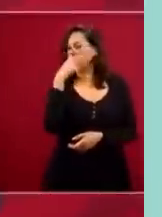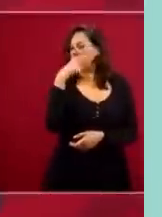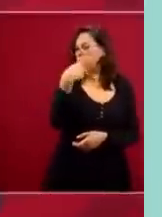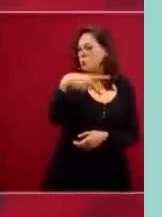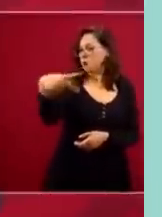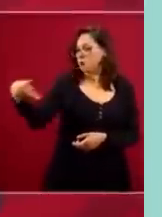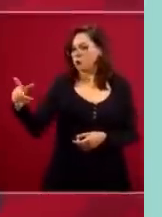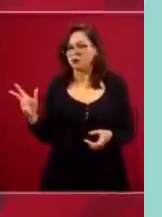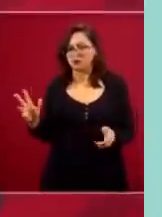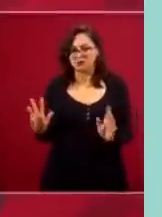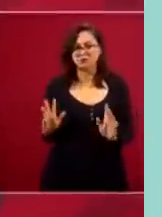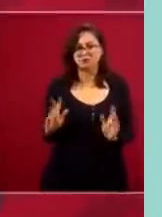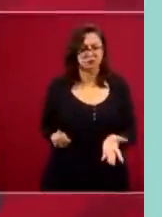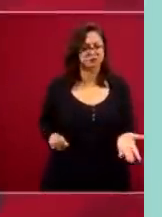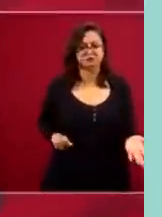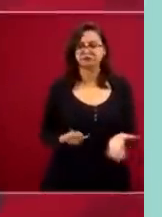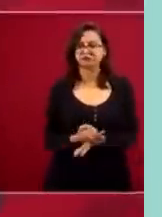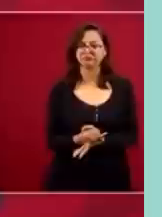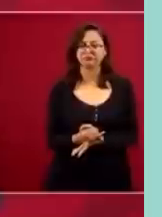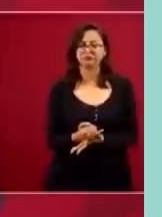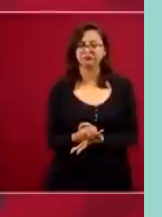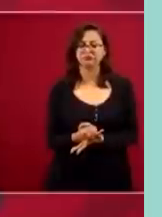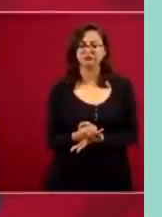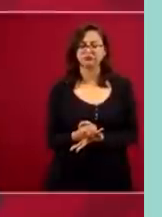voluntaria. Ahora sí que